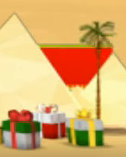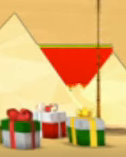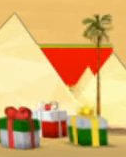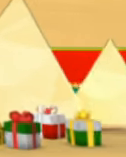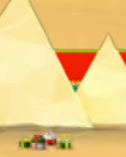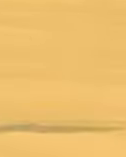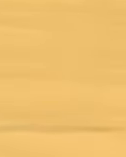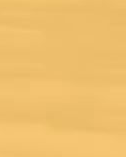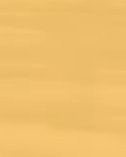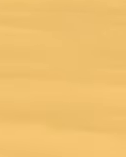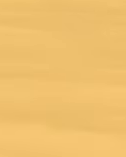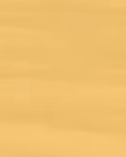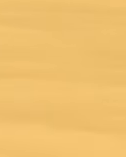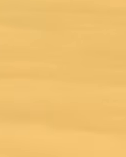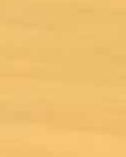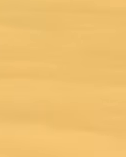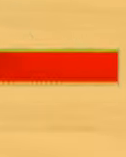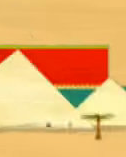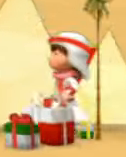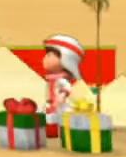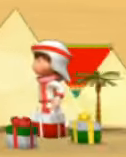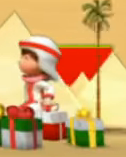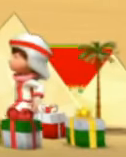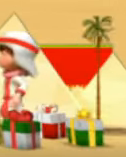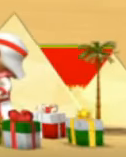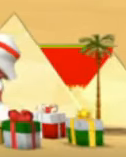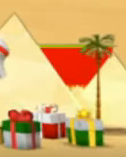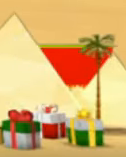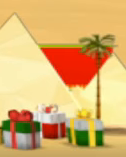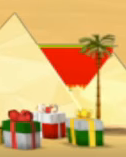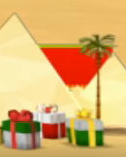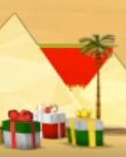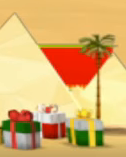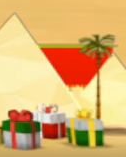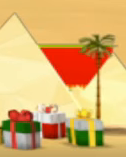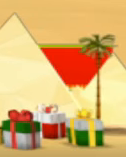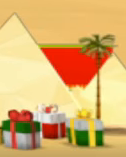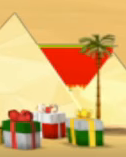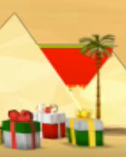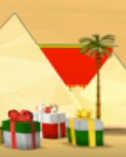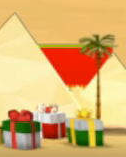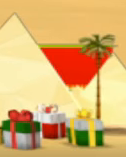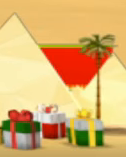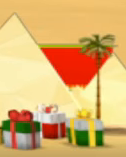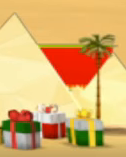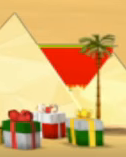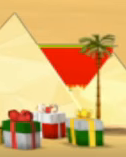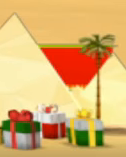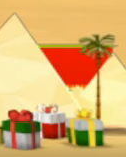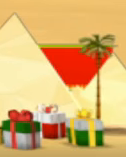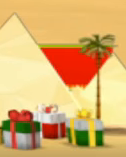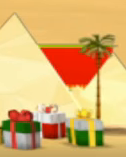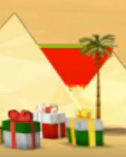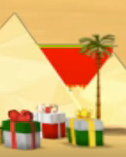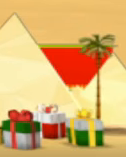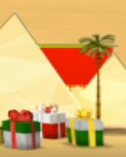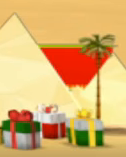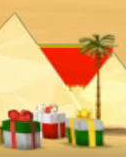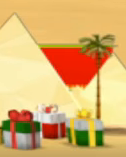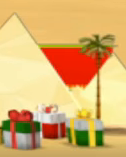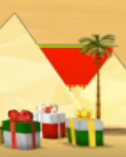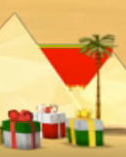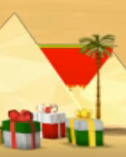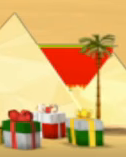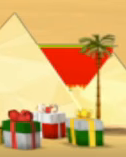mamá, para los que viven con la bendita suegra, y otros, la renta. Y esta cajita, es que en enero nos cambiamos.